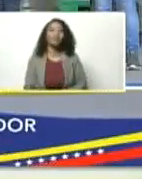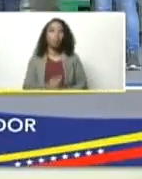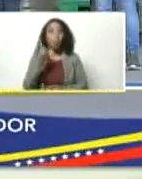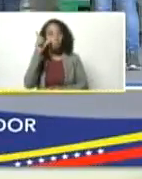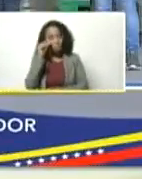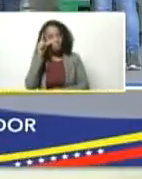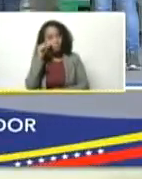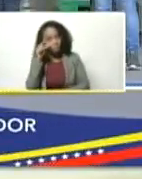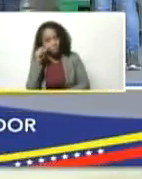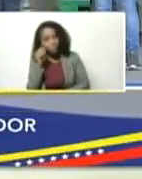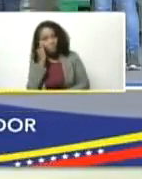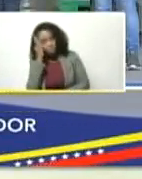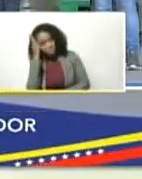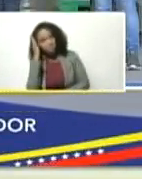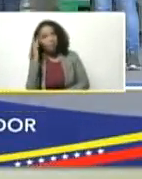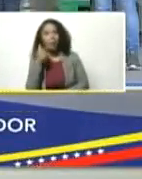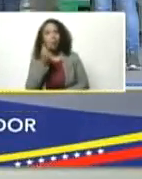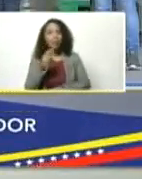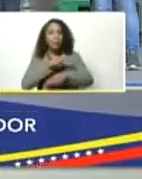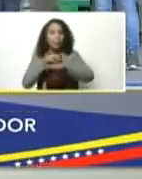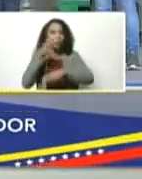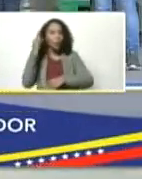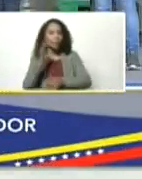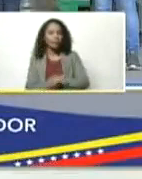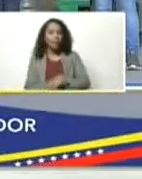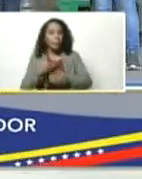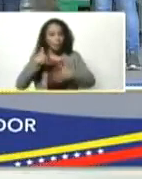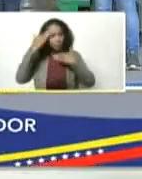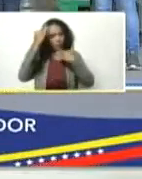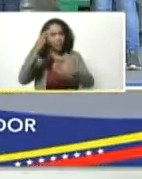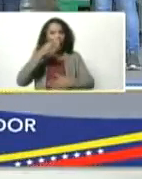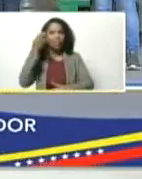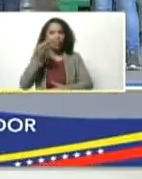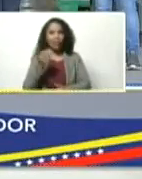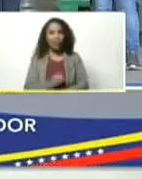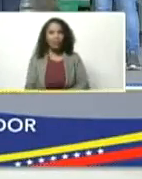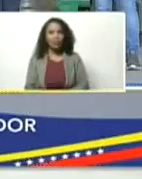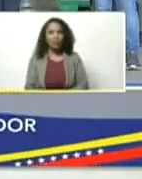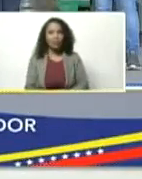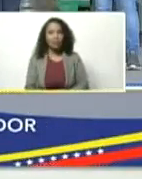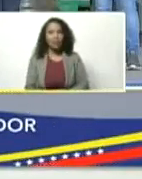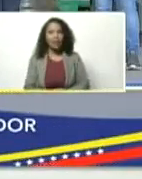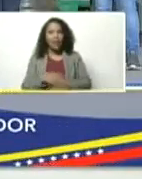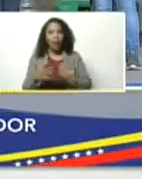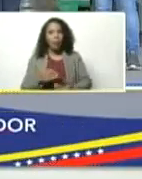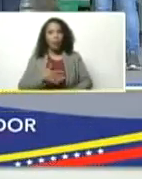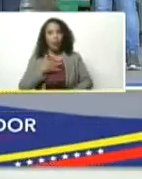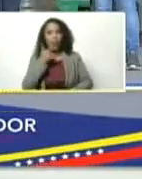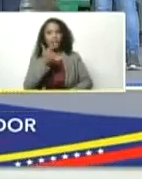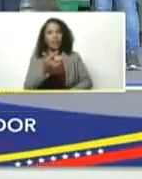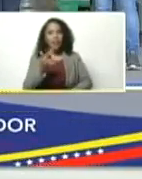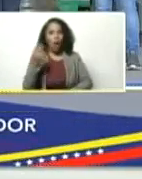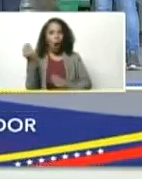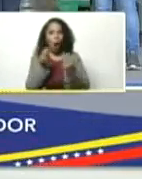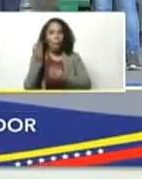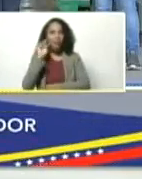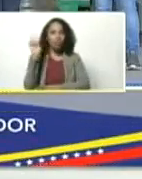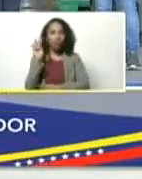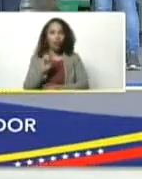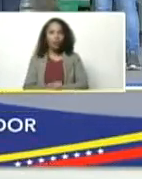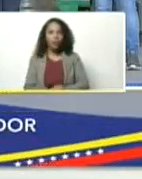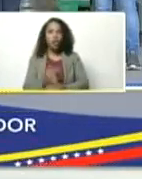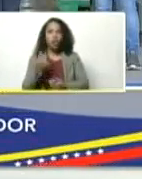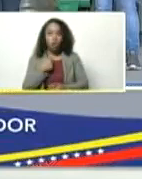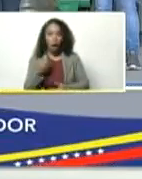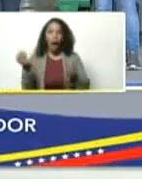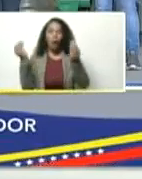adormecido, como dice la ministra Deli. Bueno, mi saludo, de verdad. ¿Qué les puedo decir como venezolano? Que estoy de